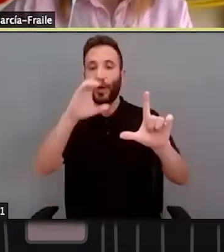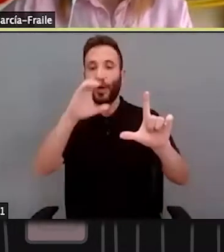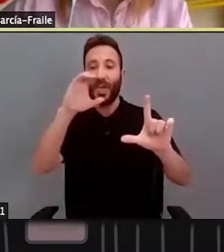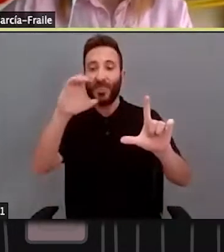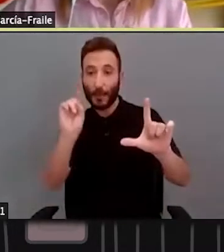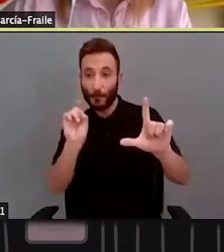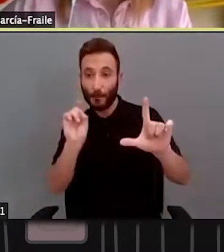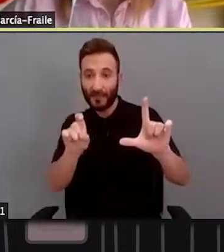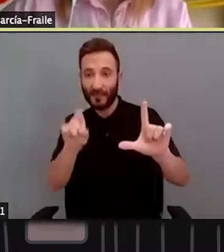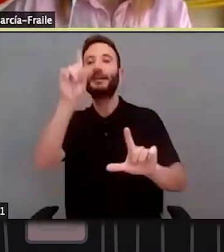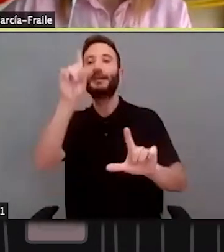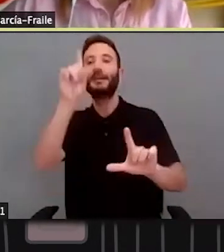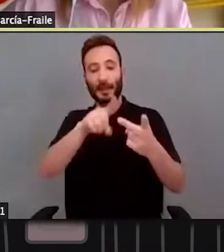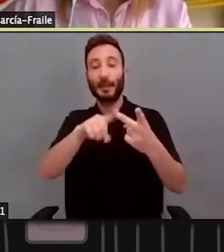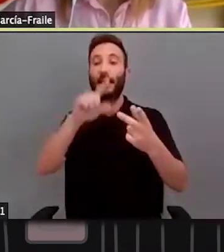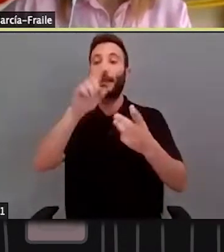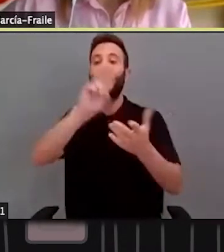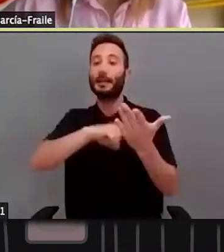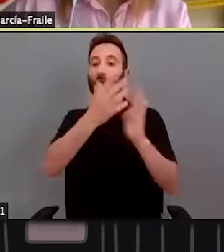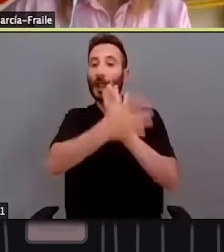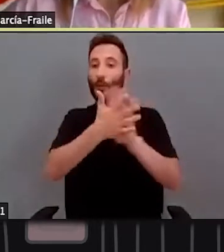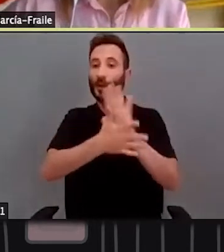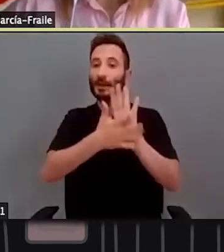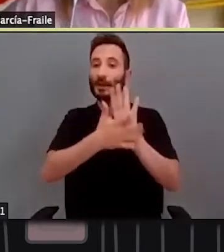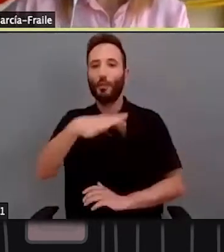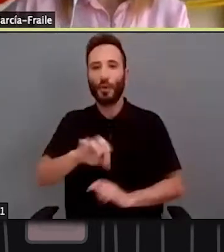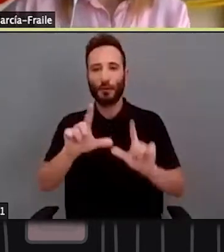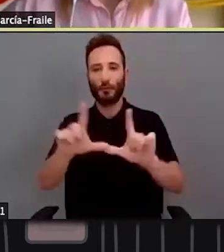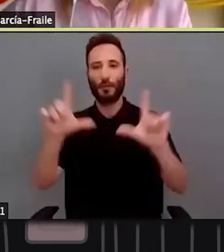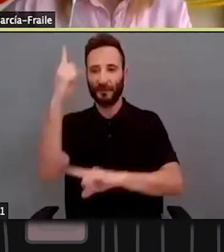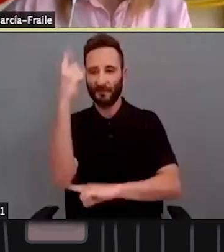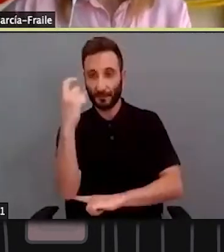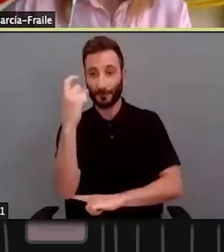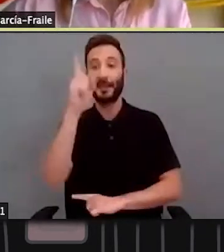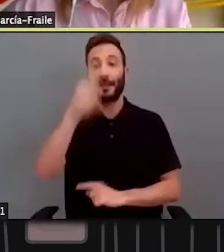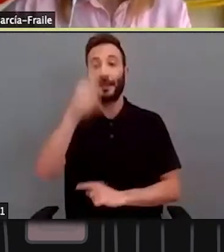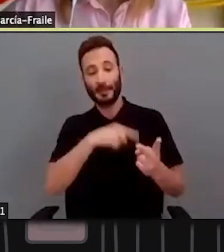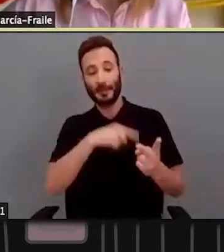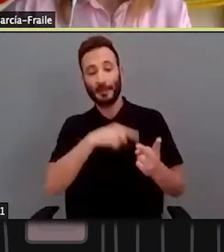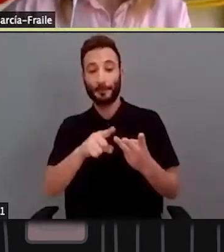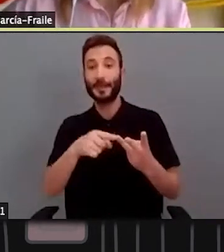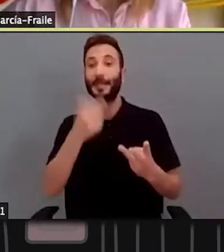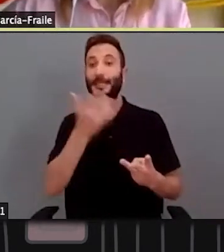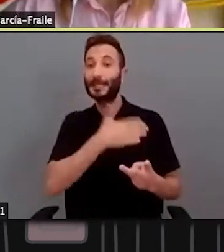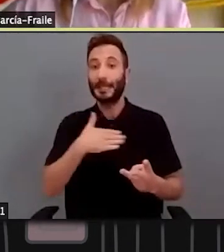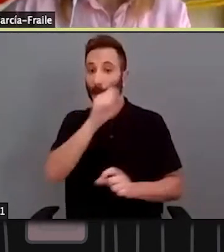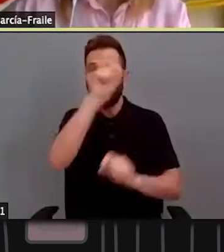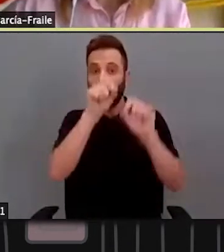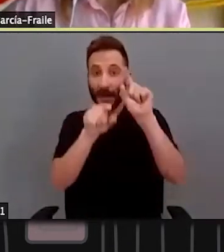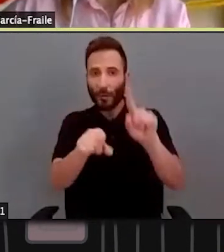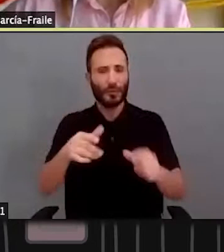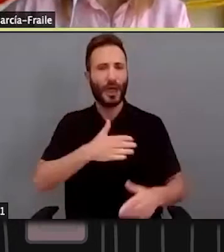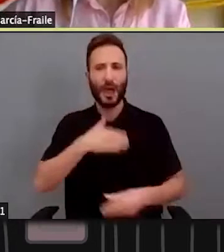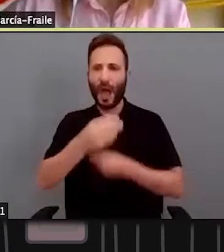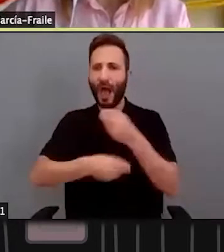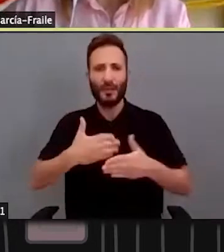podréis ver a los intérpretes de lengua de signos en todo momento. Por otro lado, si queréis hacer alguna pregunta, podéis hacerla en cualquier momento en